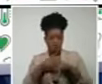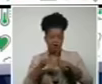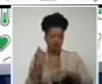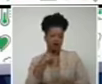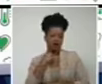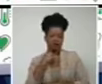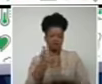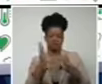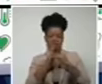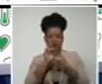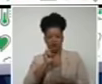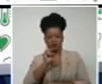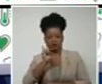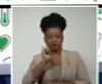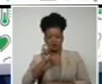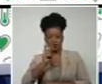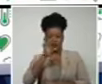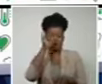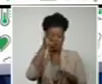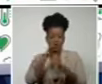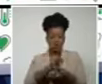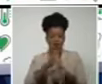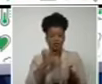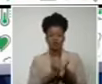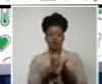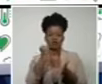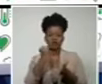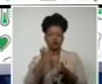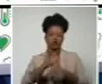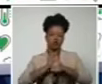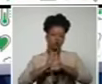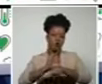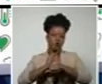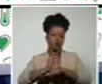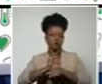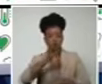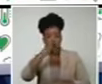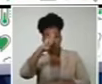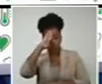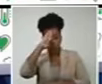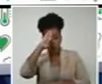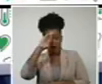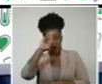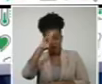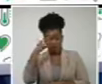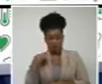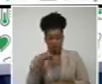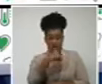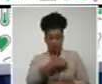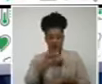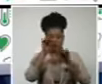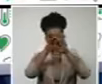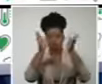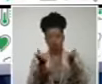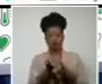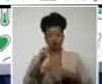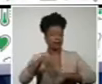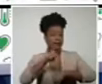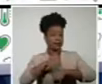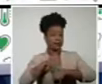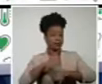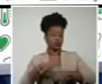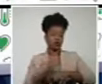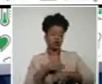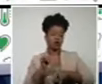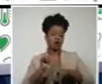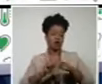dio inicio oficialmente la colaboración médica cubana en el mundo. Una obra que en tiempos de enfrentamiento directo a la COVID-19